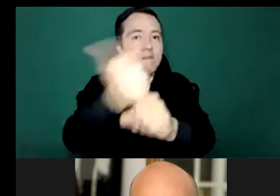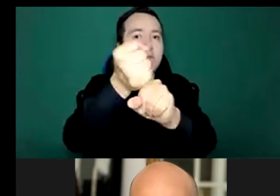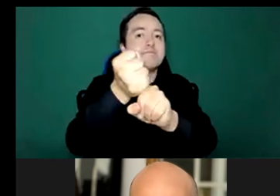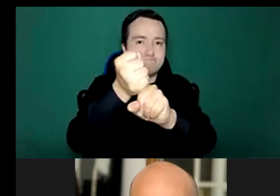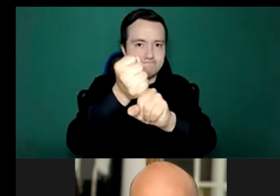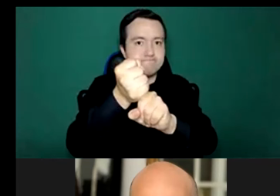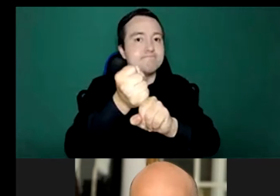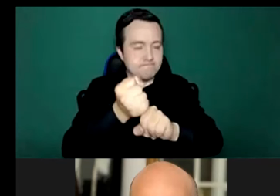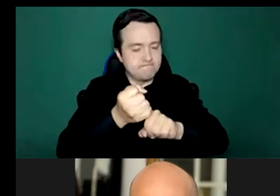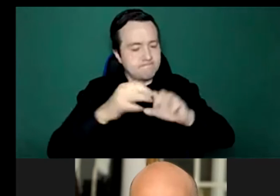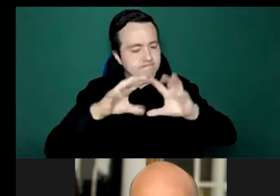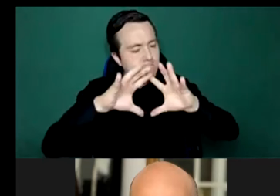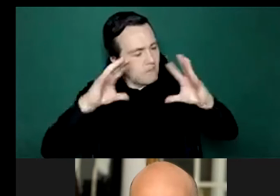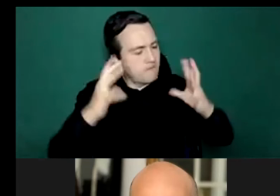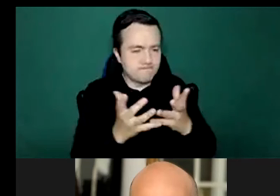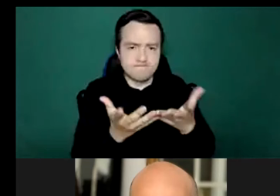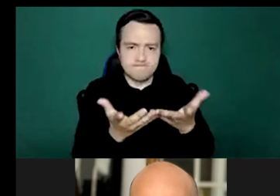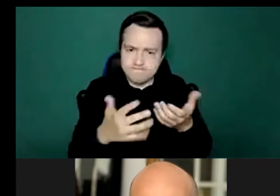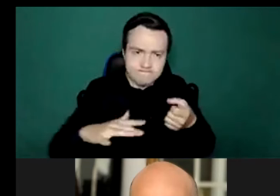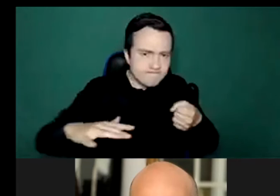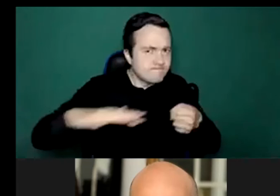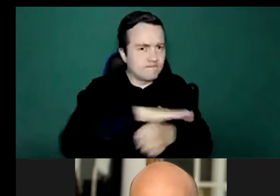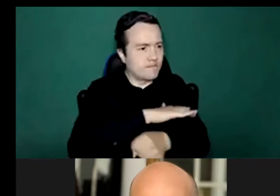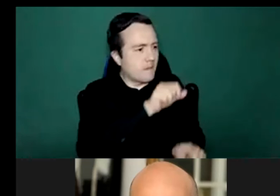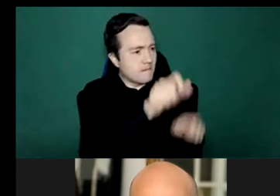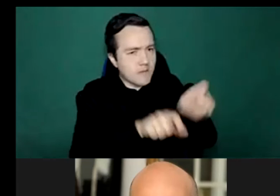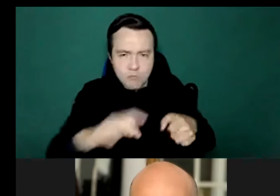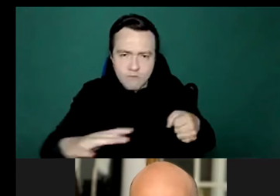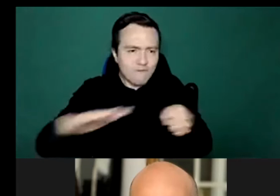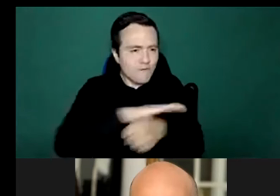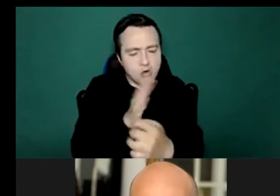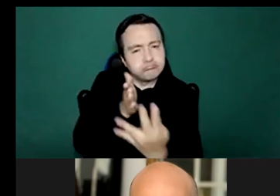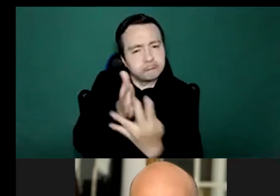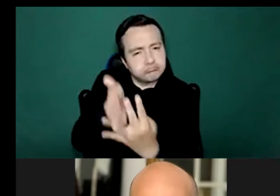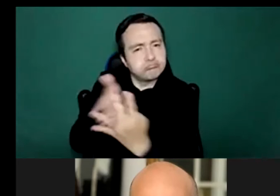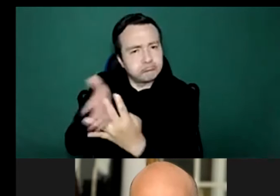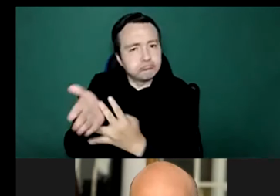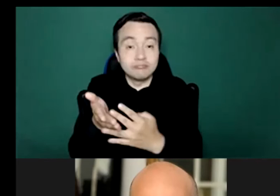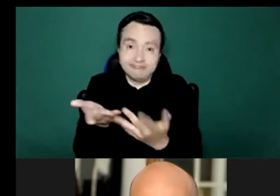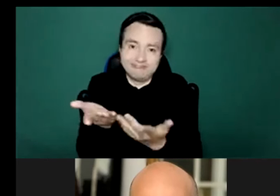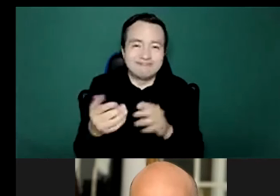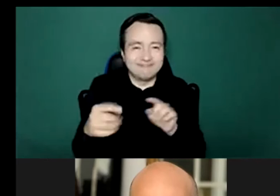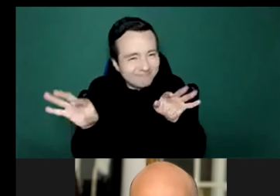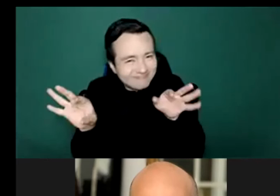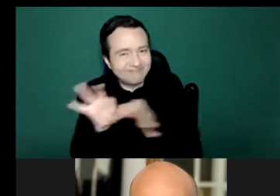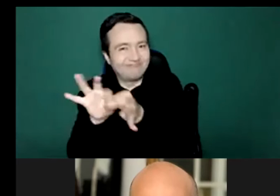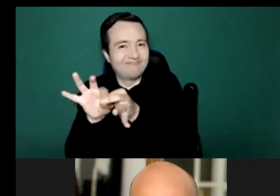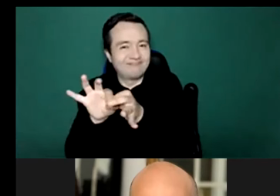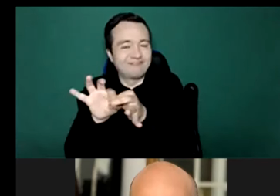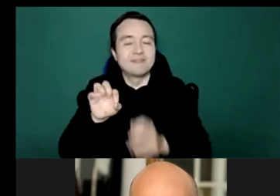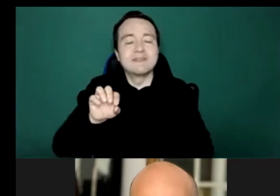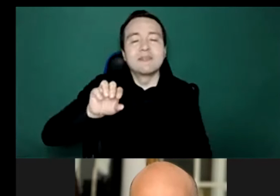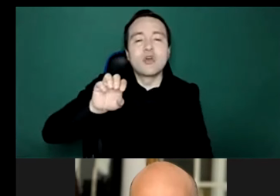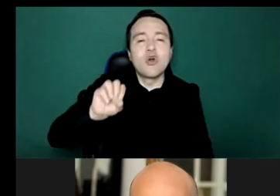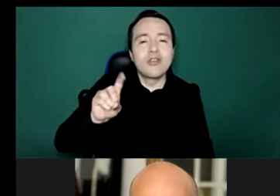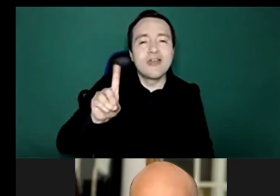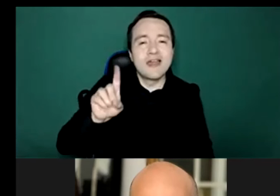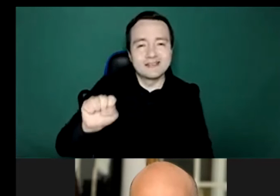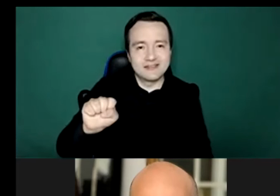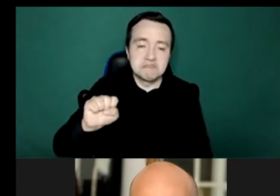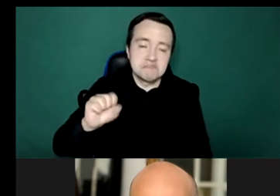2030. Llama a transformar los sistemas de salud, concertar esfuerzos para eliminar las barreras